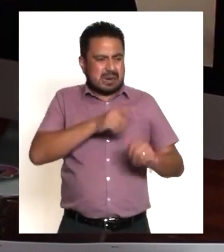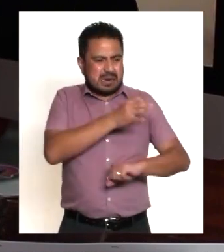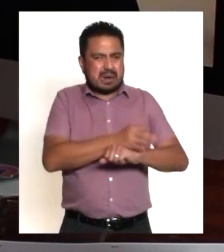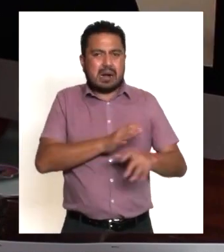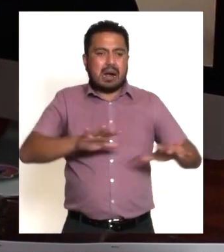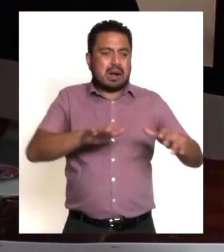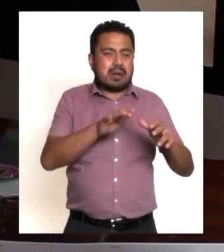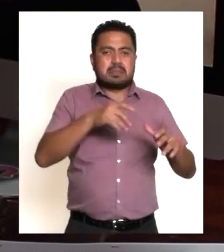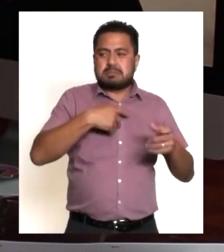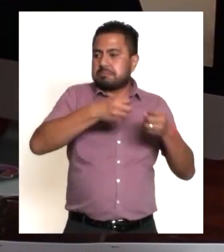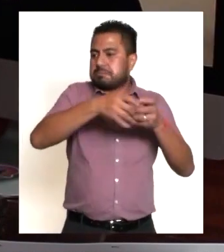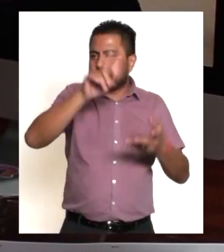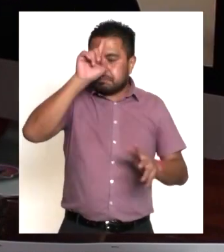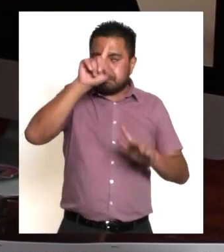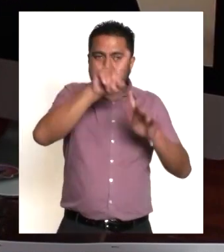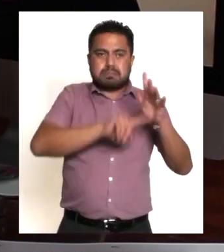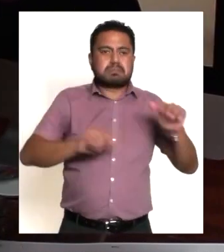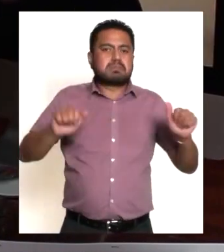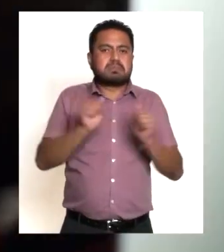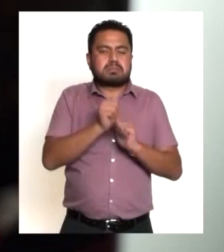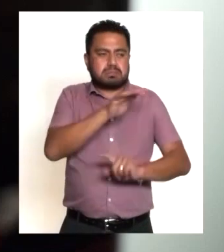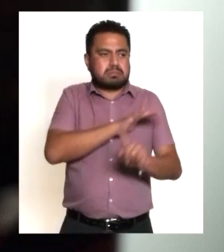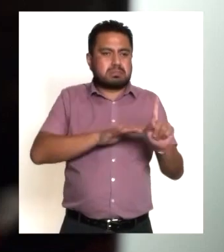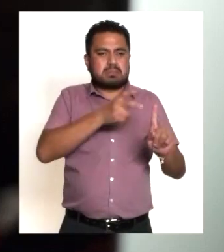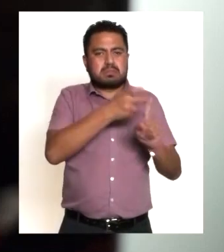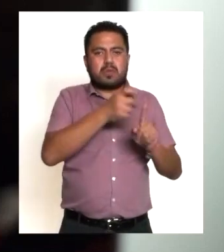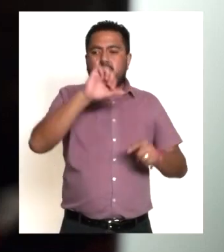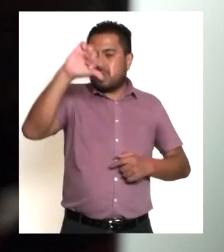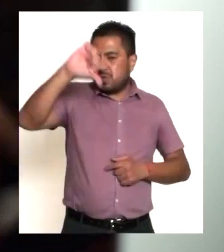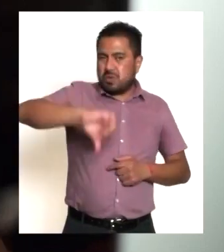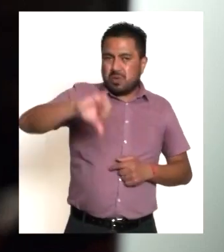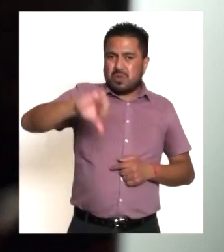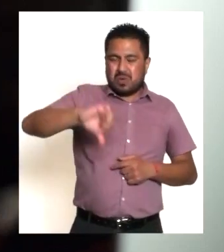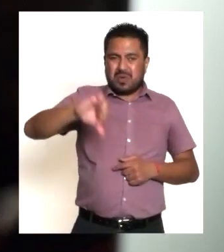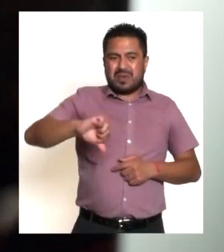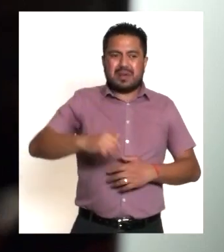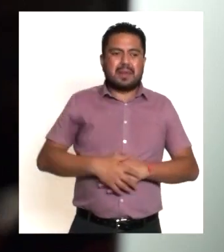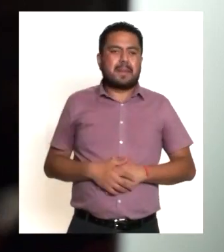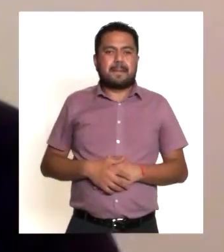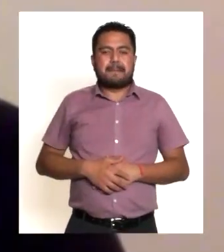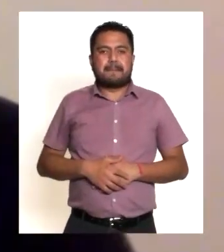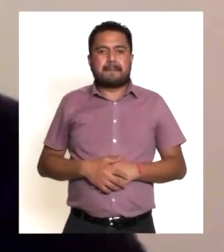tremendas porque perdía la tesis que había mecanografiado por años. Hoy en día,